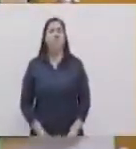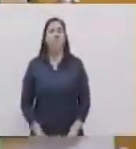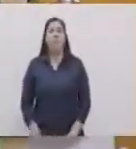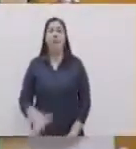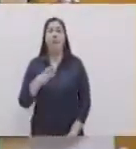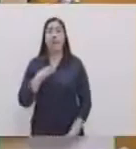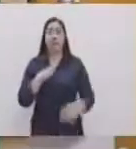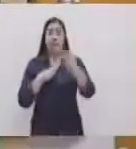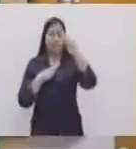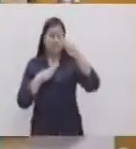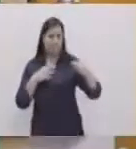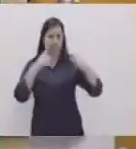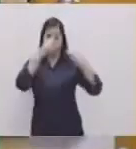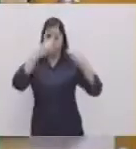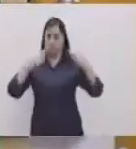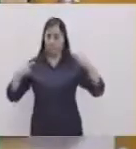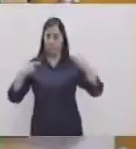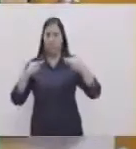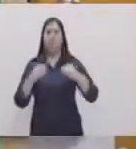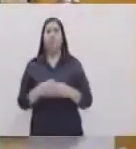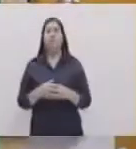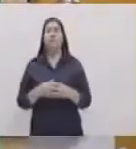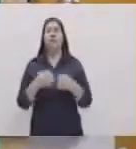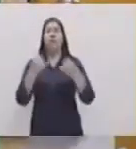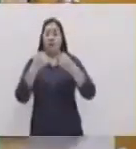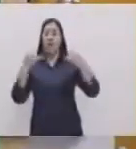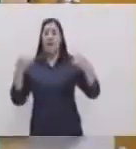y tendríamos después hacia acá.